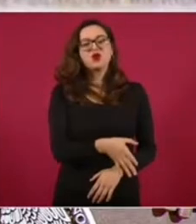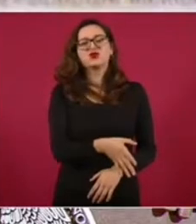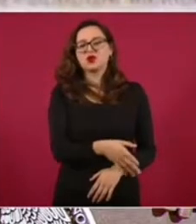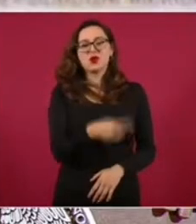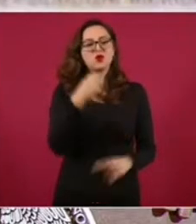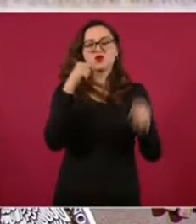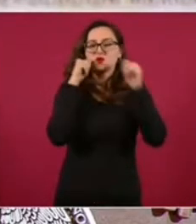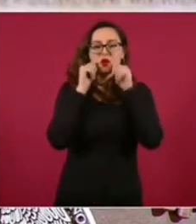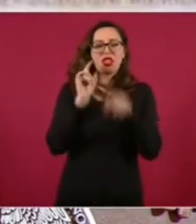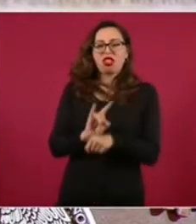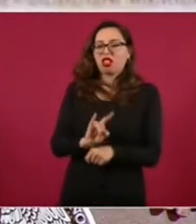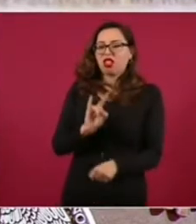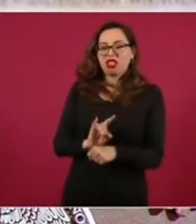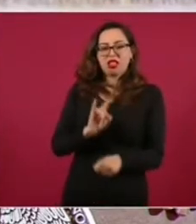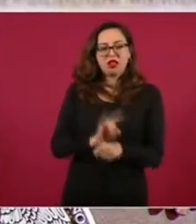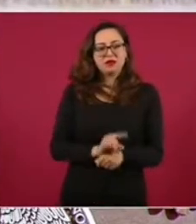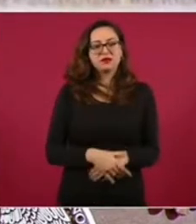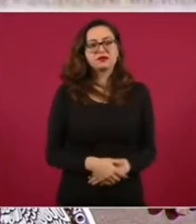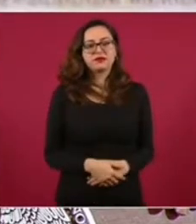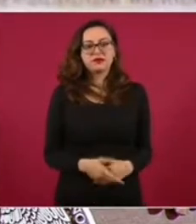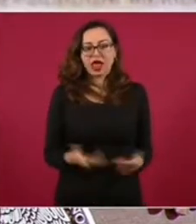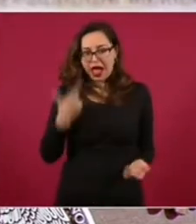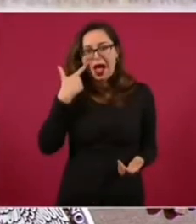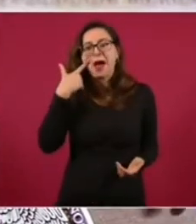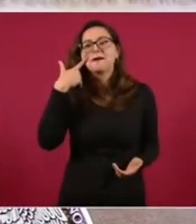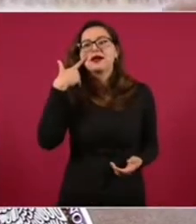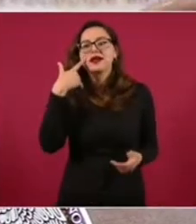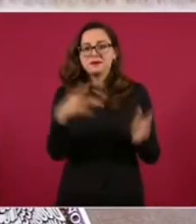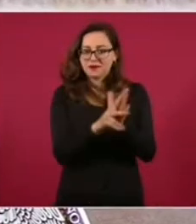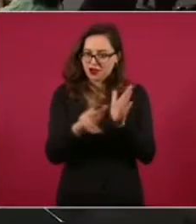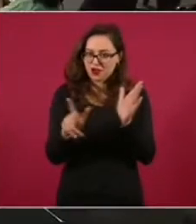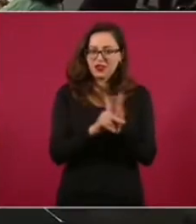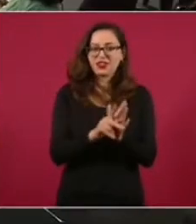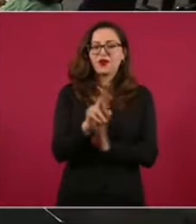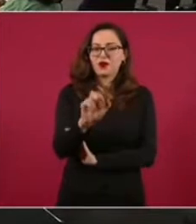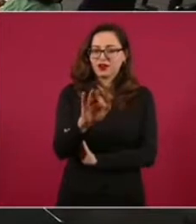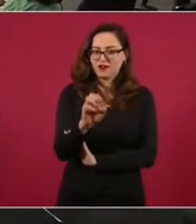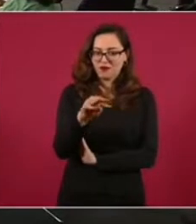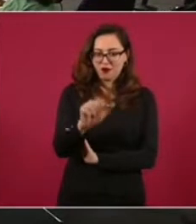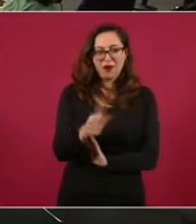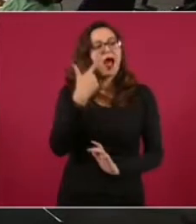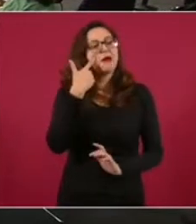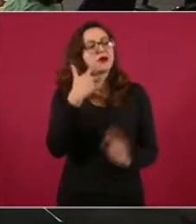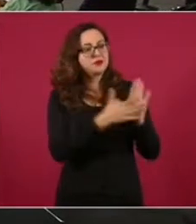disfrazado. Pon la portada de tu periódico.